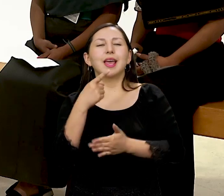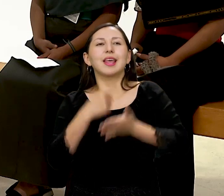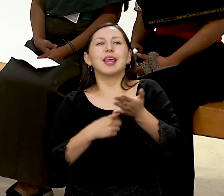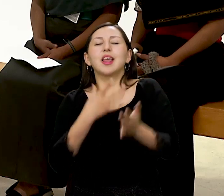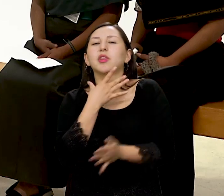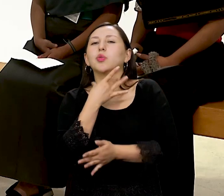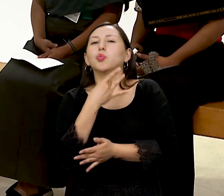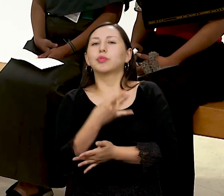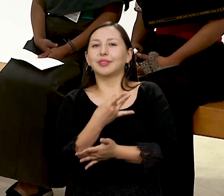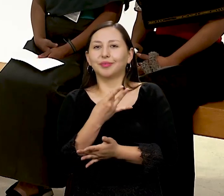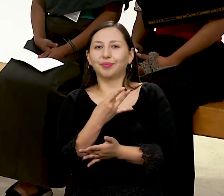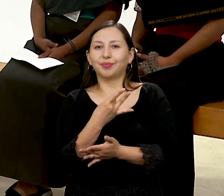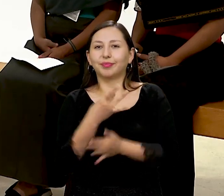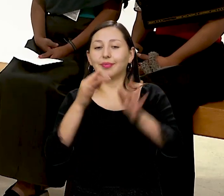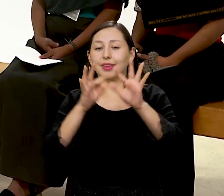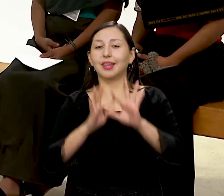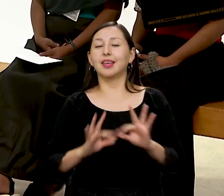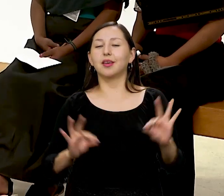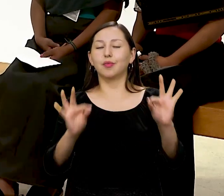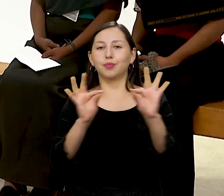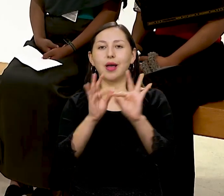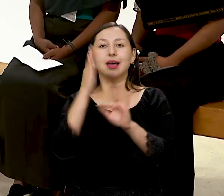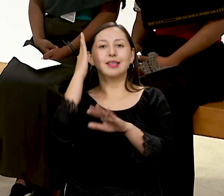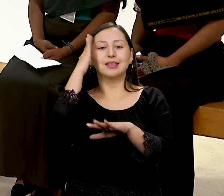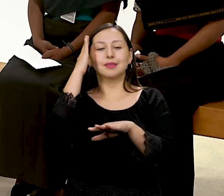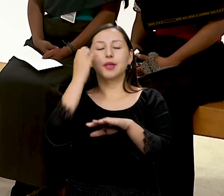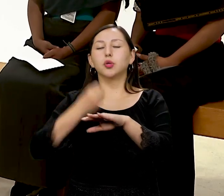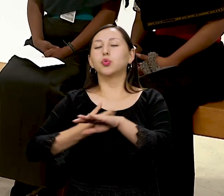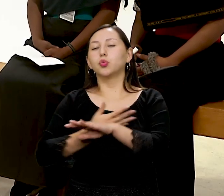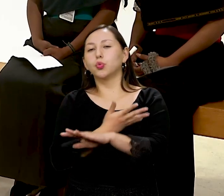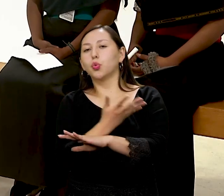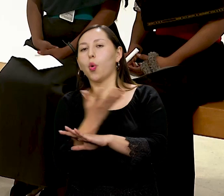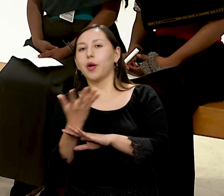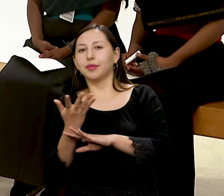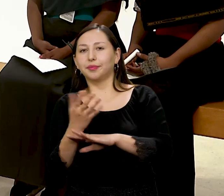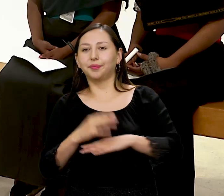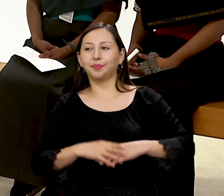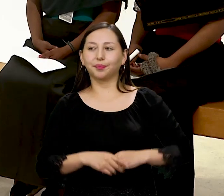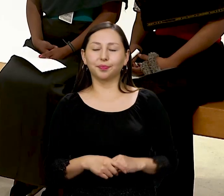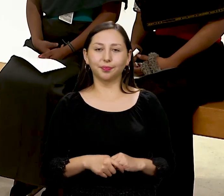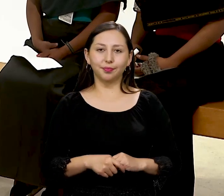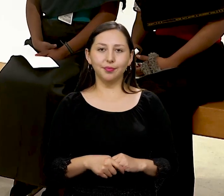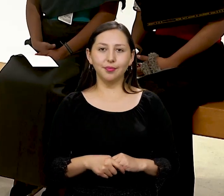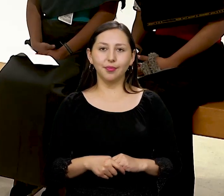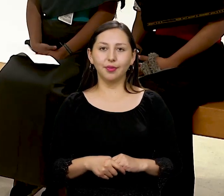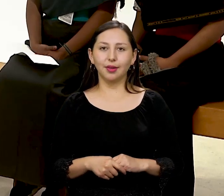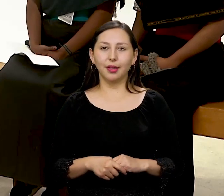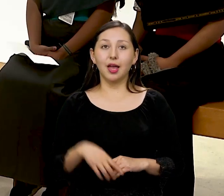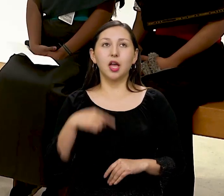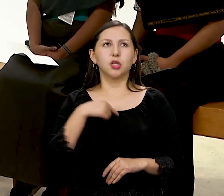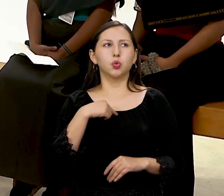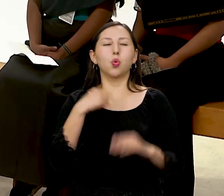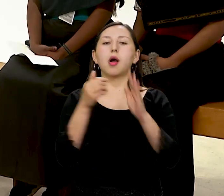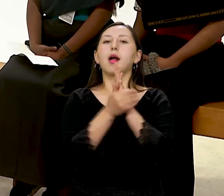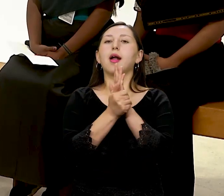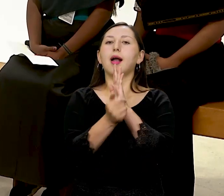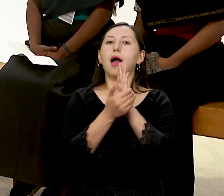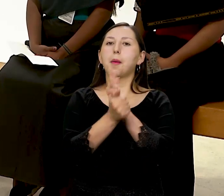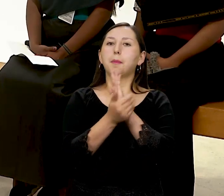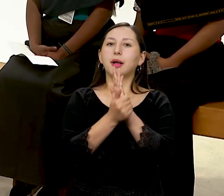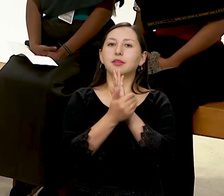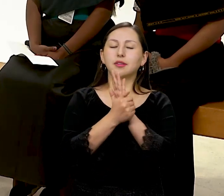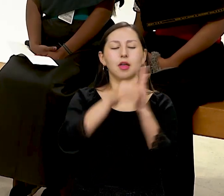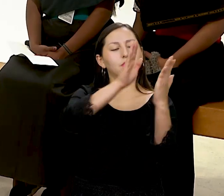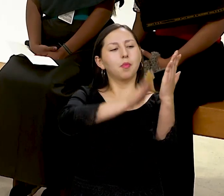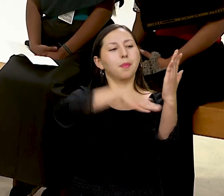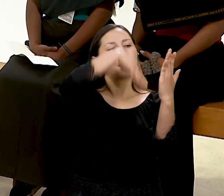¿no? Pero también yo les daría el consejo de que aprendamos a ver qué es lo que, en qué somos buenos. Puede